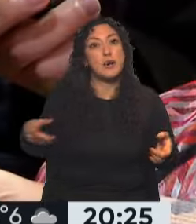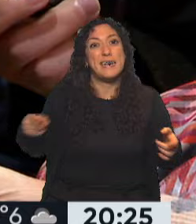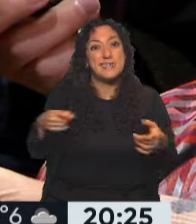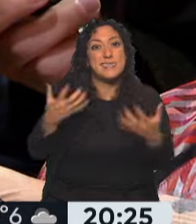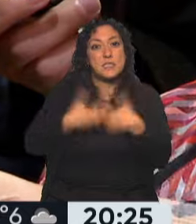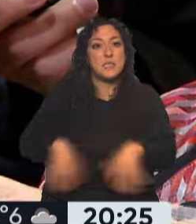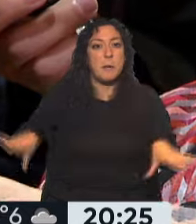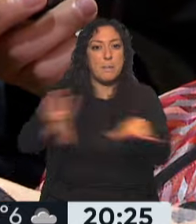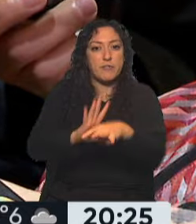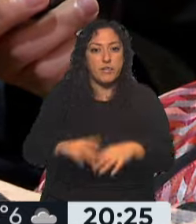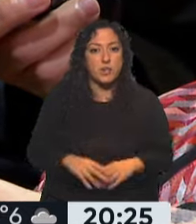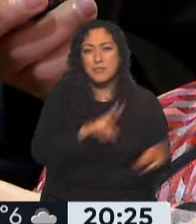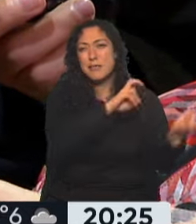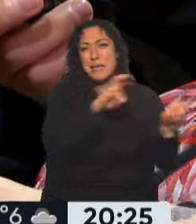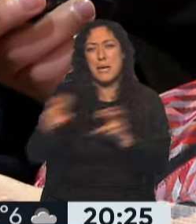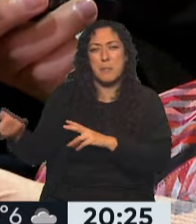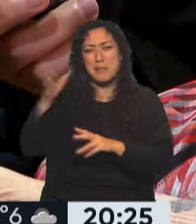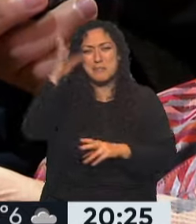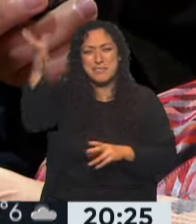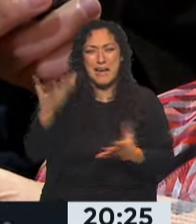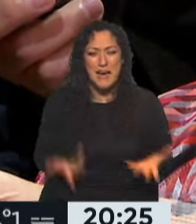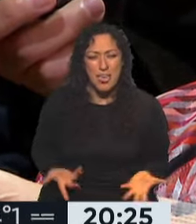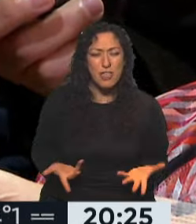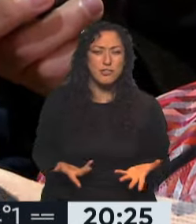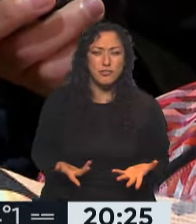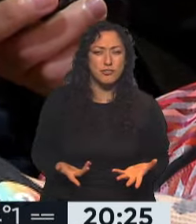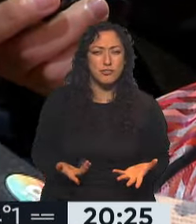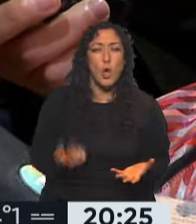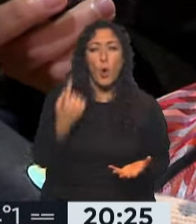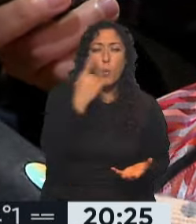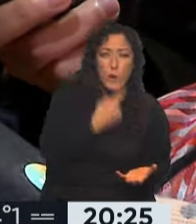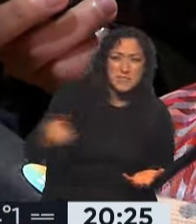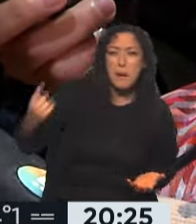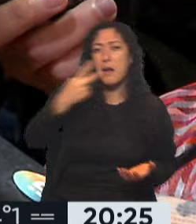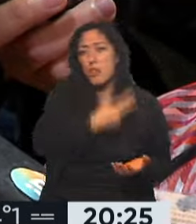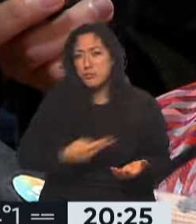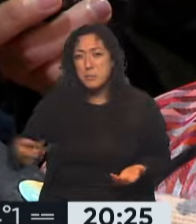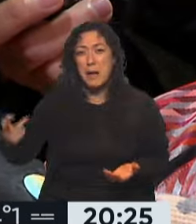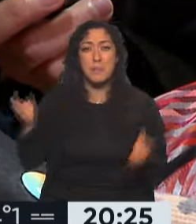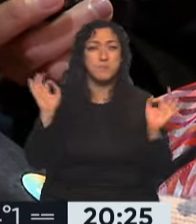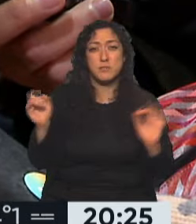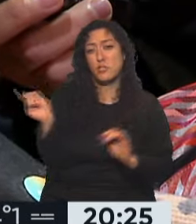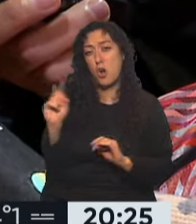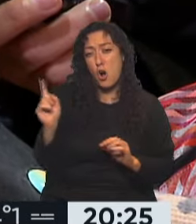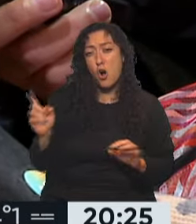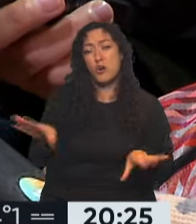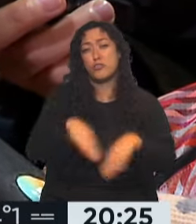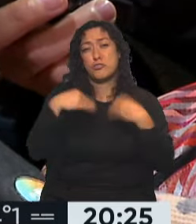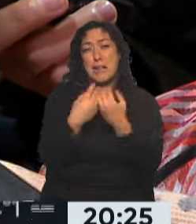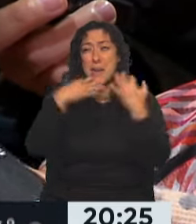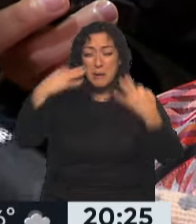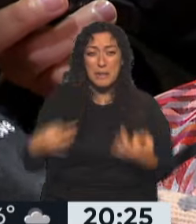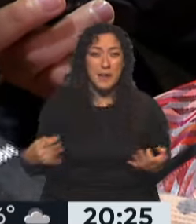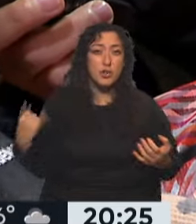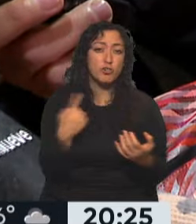Mire, acá hay demasiados temas para que nosotros los tratemos en una o dos semanas. Esto debería llevar, por lo menos estamos tratando,